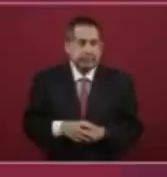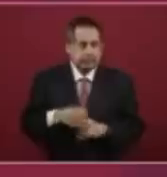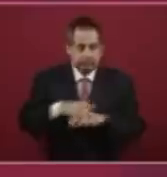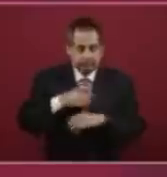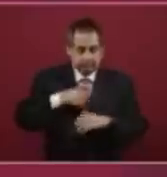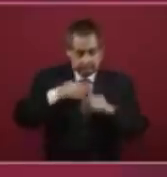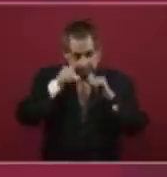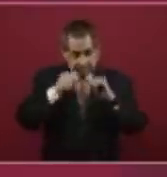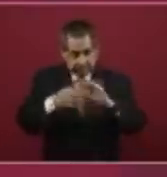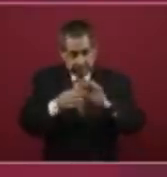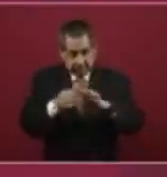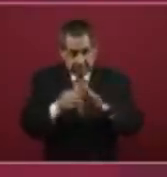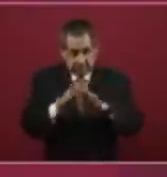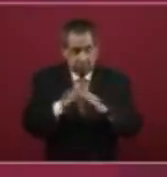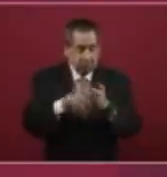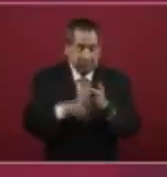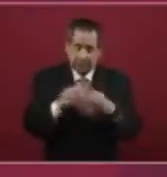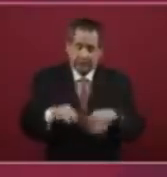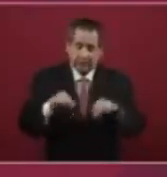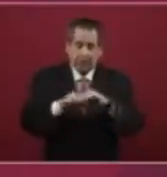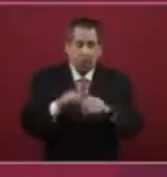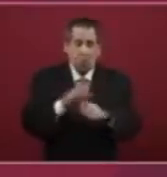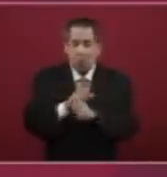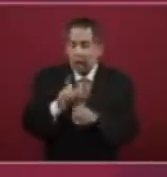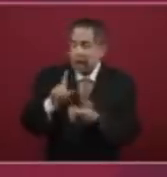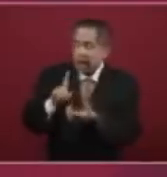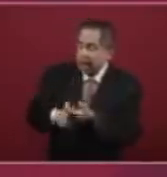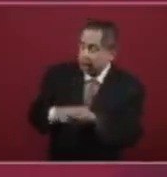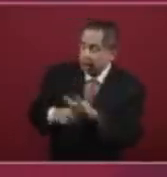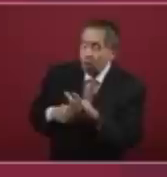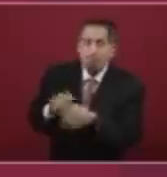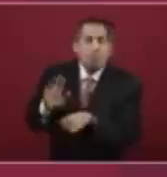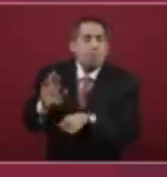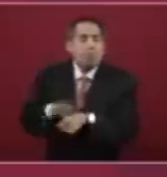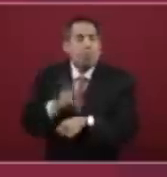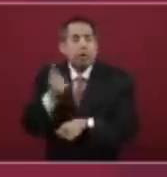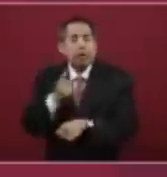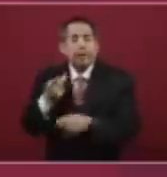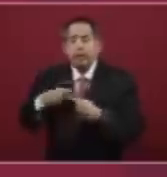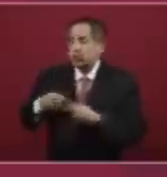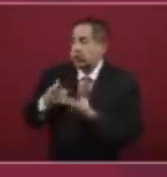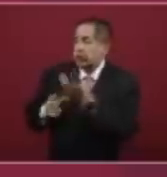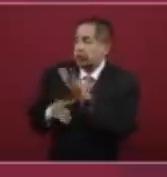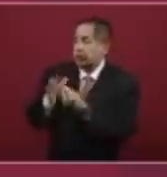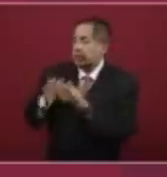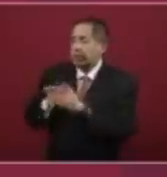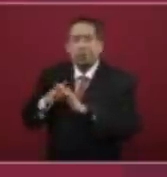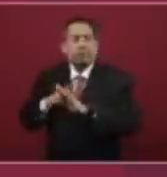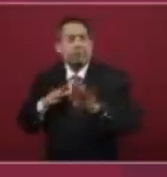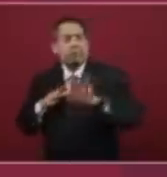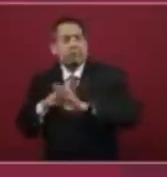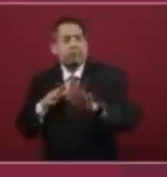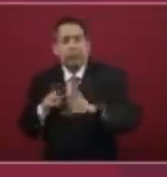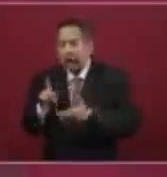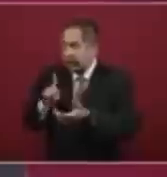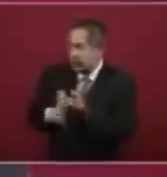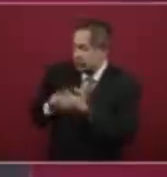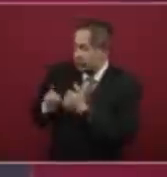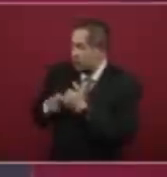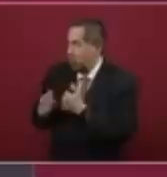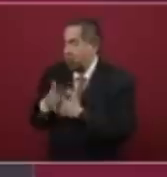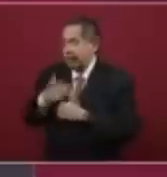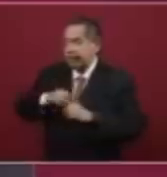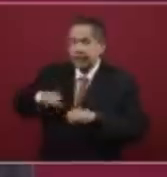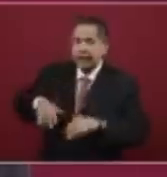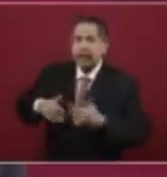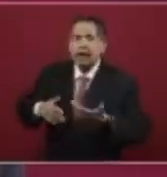atenderse fundamentalmente las causas que originan la migración. Por eso